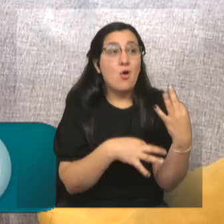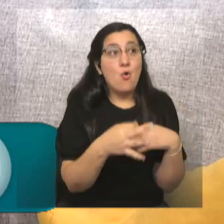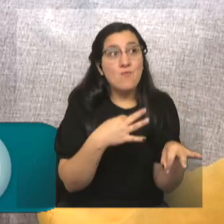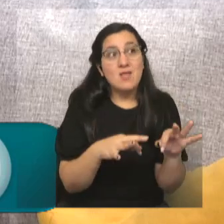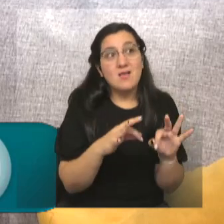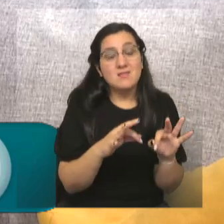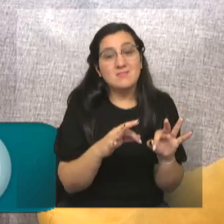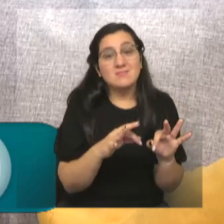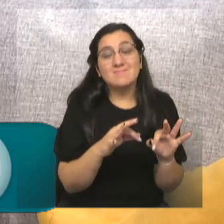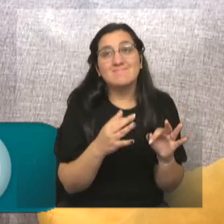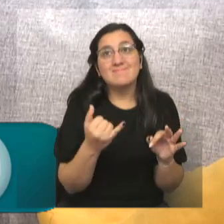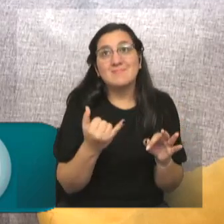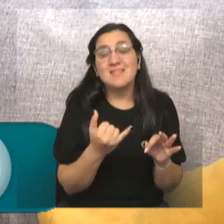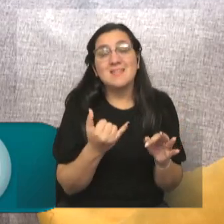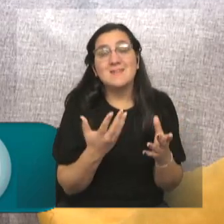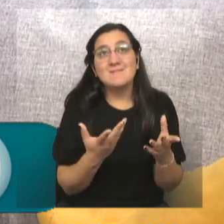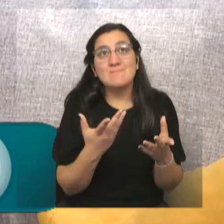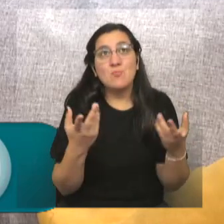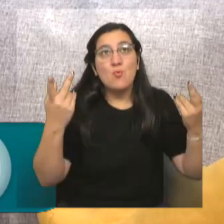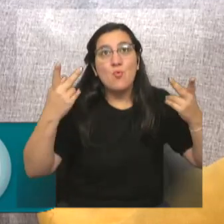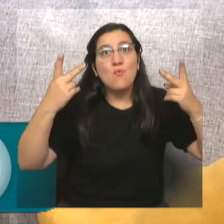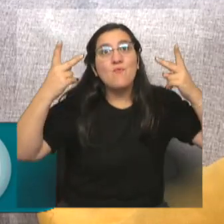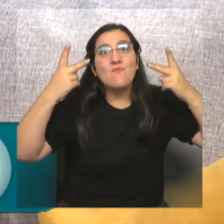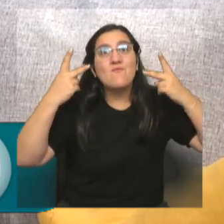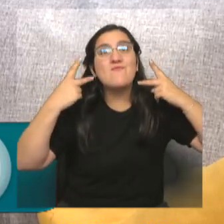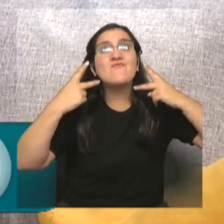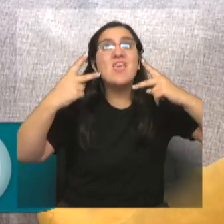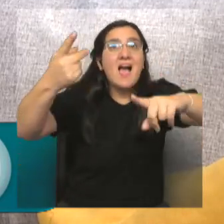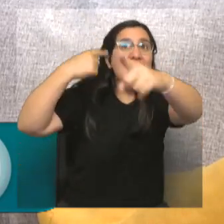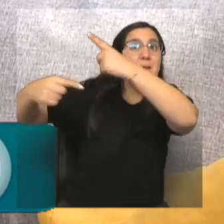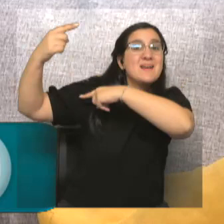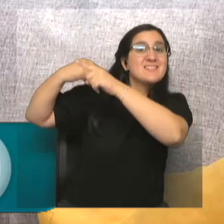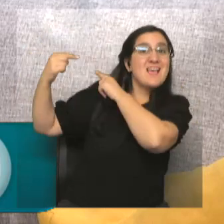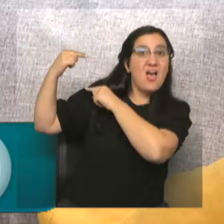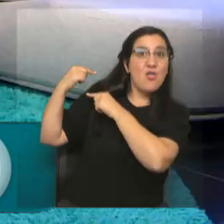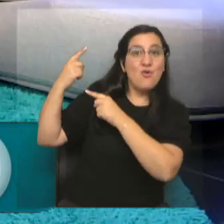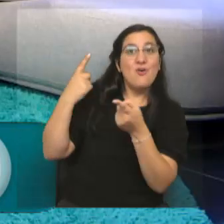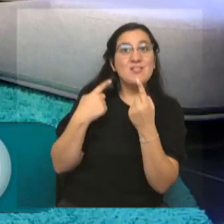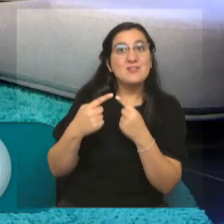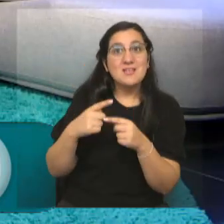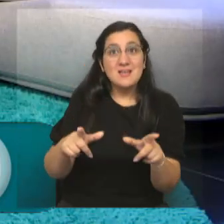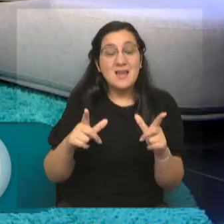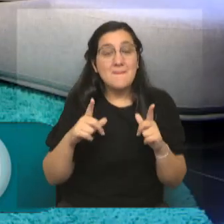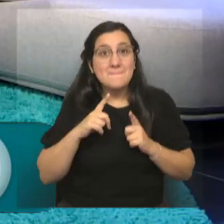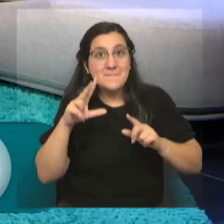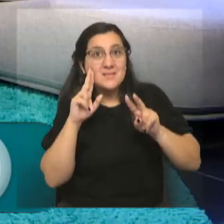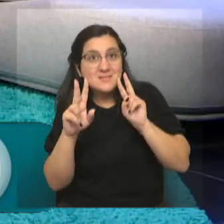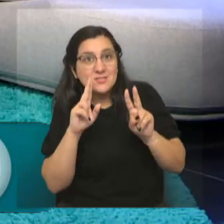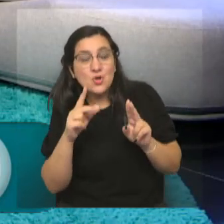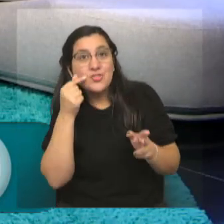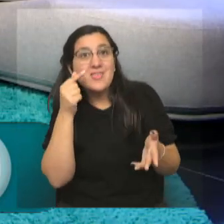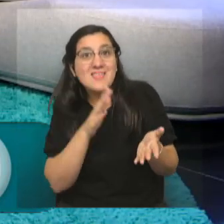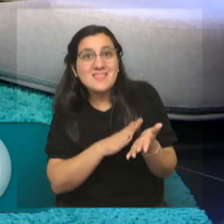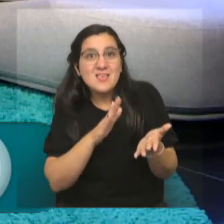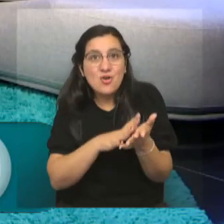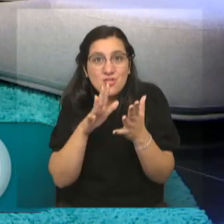la obra tiene como esa suerte de viaje en el tiempo, entonces los espectadores son testigos y cómplices de lo que